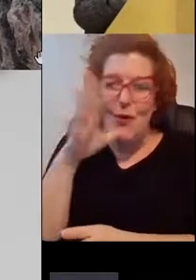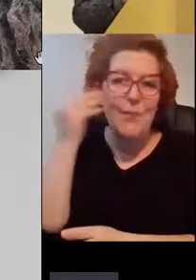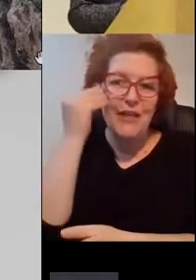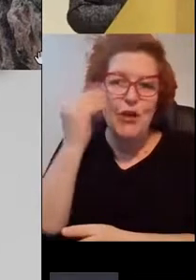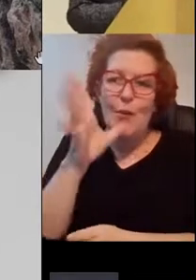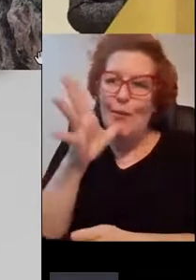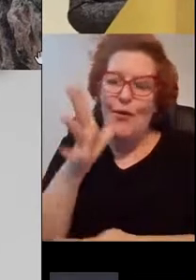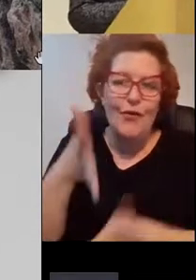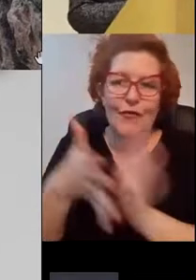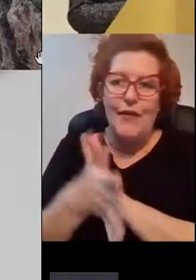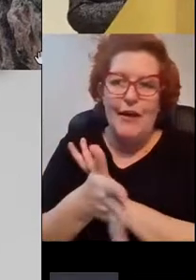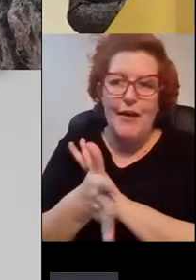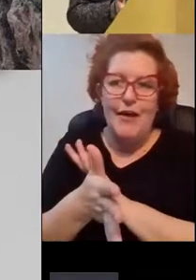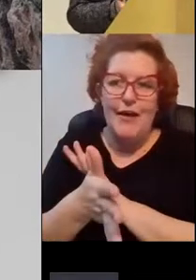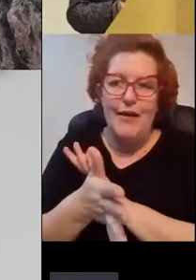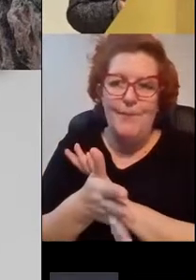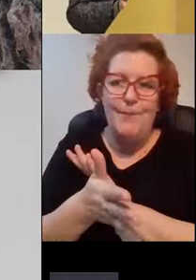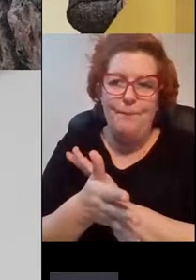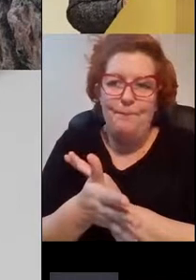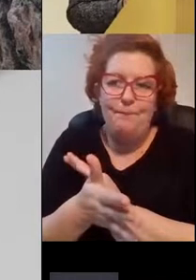serie